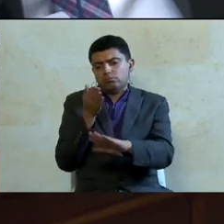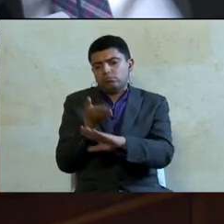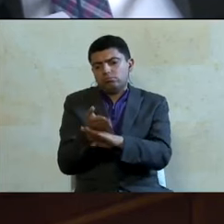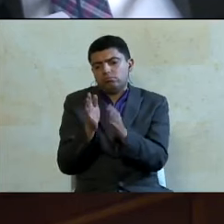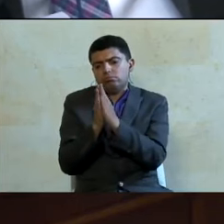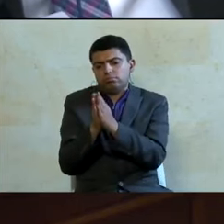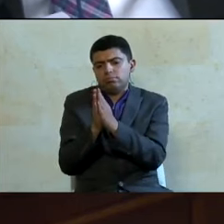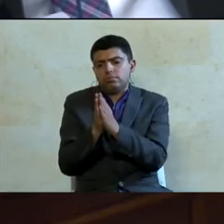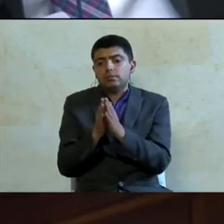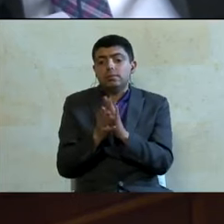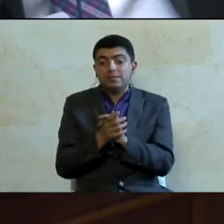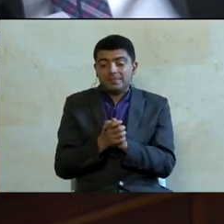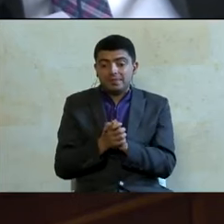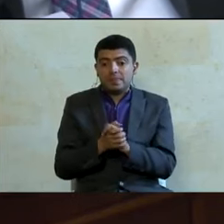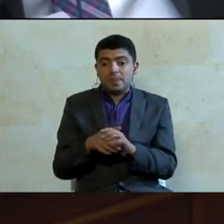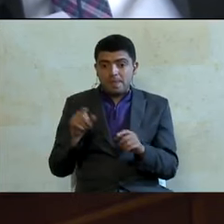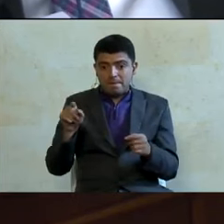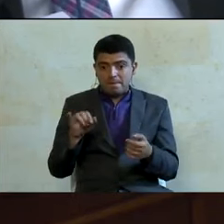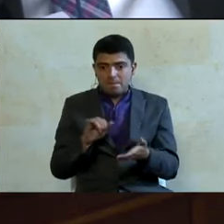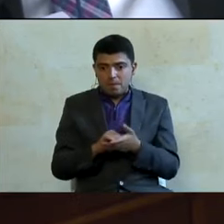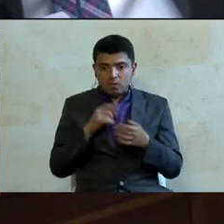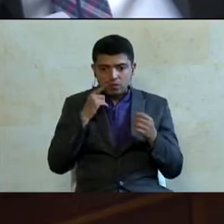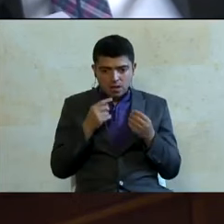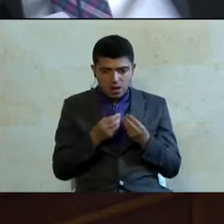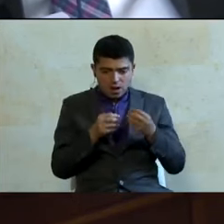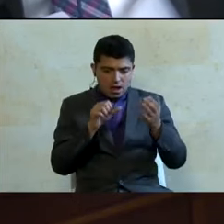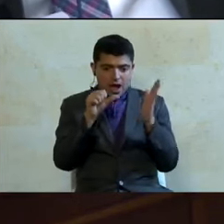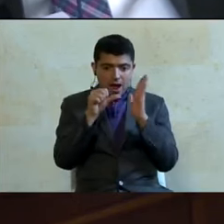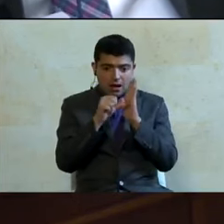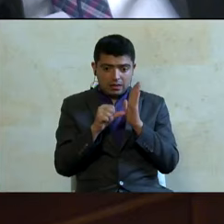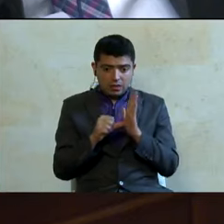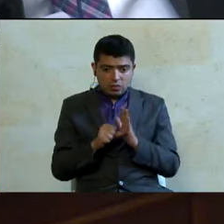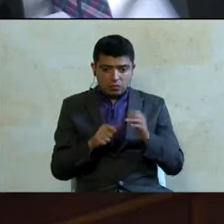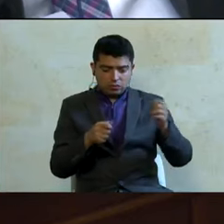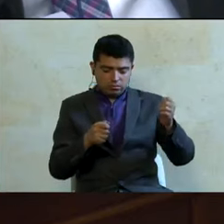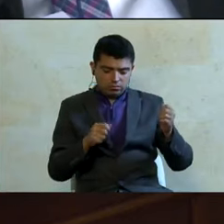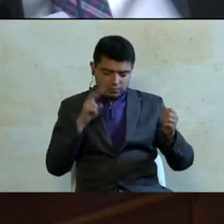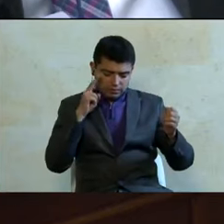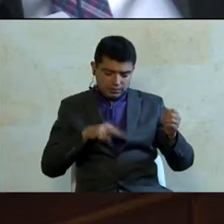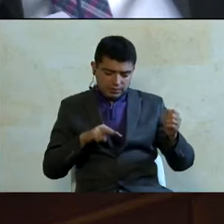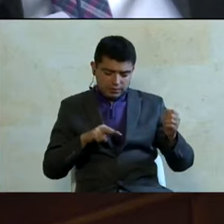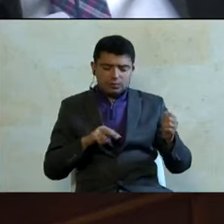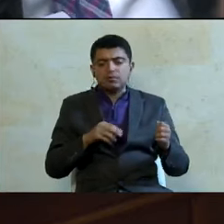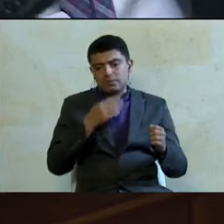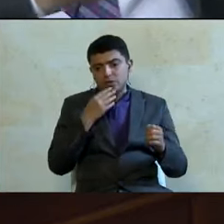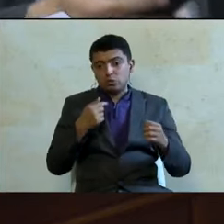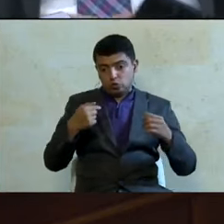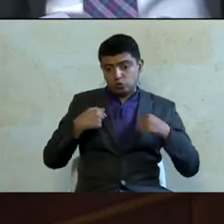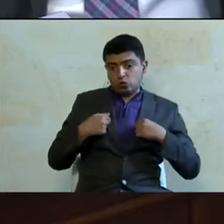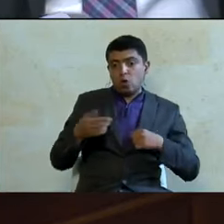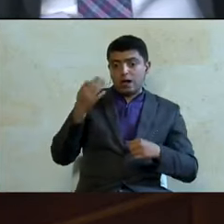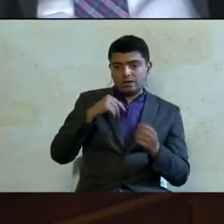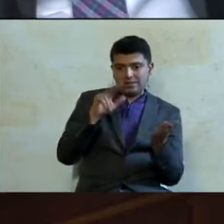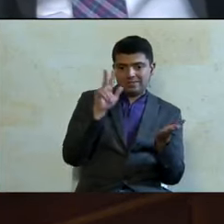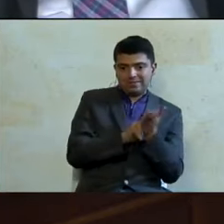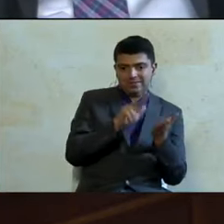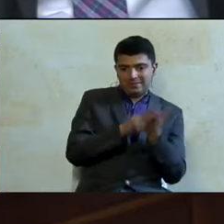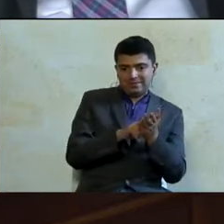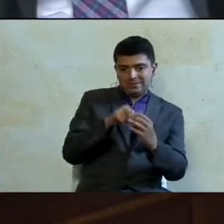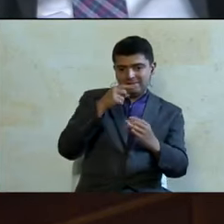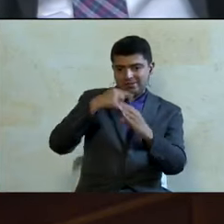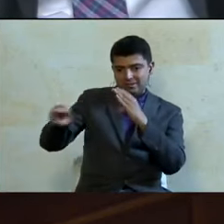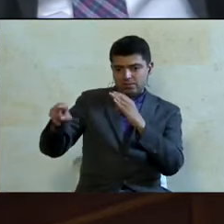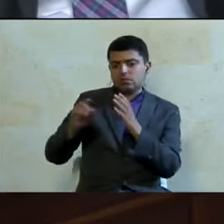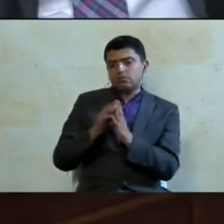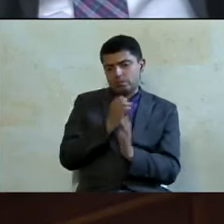usted antes de poner a consideración los artículos se lea La Constancia que he radicado Gracias